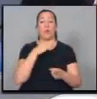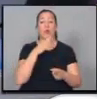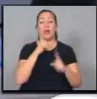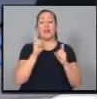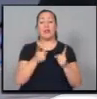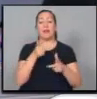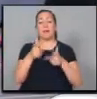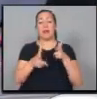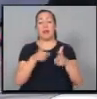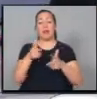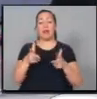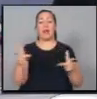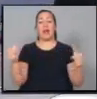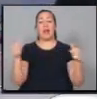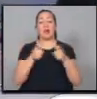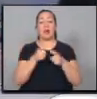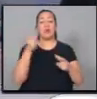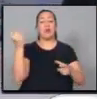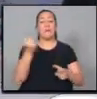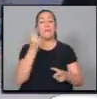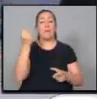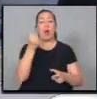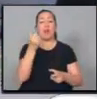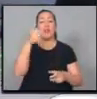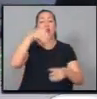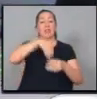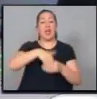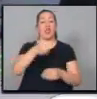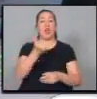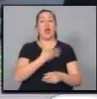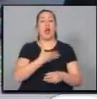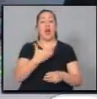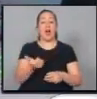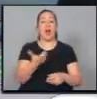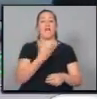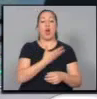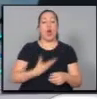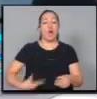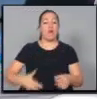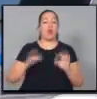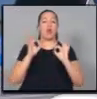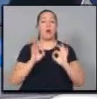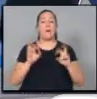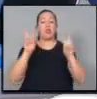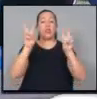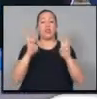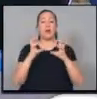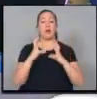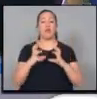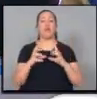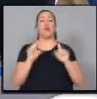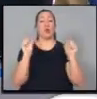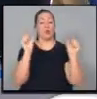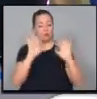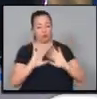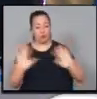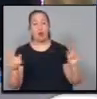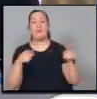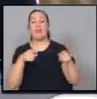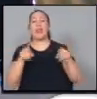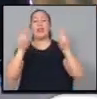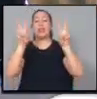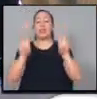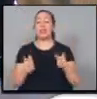vamos a estar hablando de la reunión hoy clave en AFA, gobierno todo lo que tiene que ver con el fútbol. Bueno, eso en un ratito, pero por supuesto es